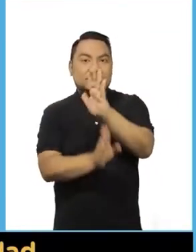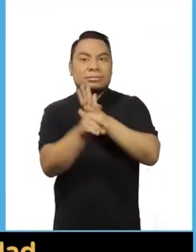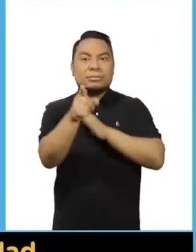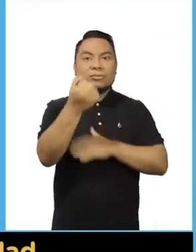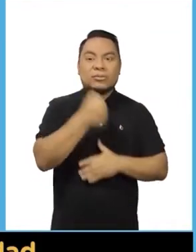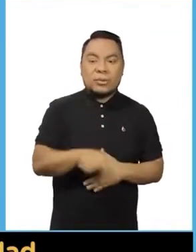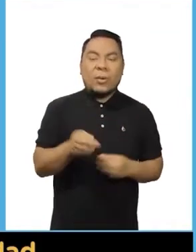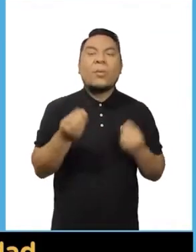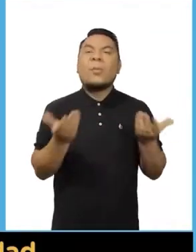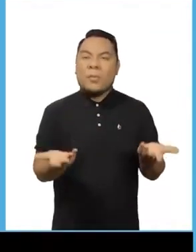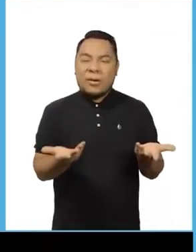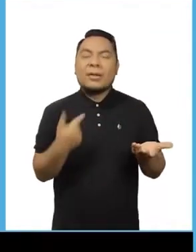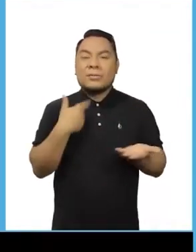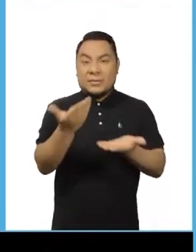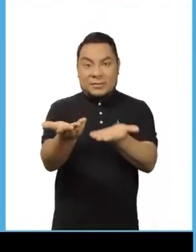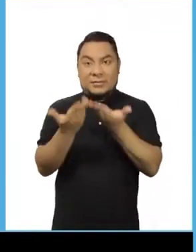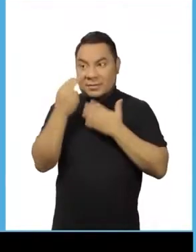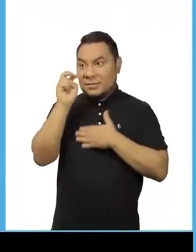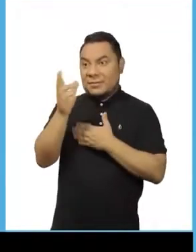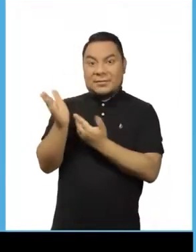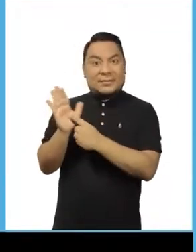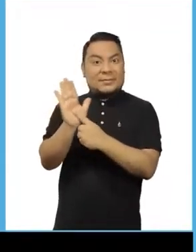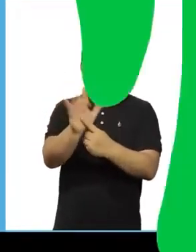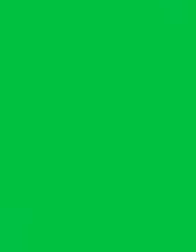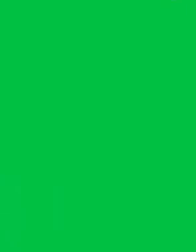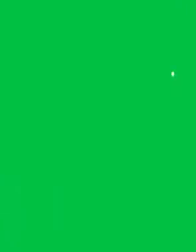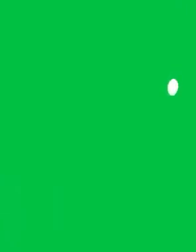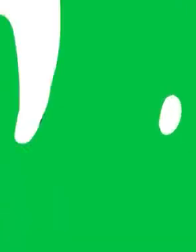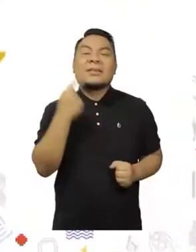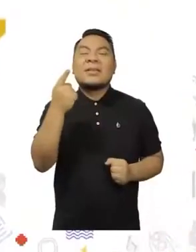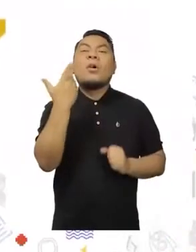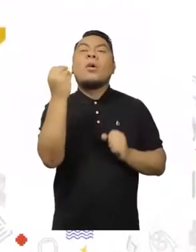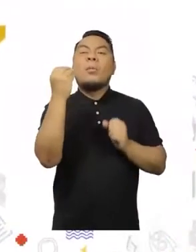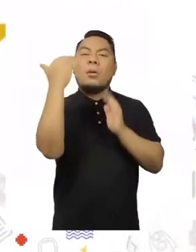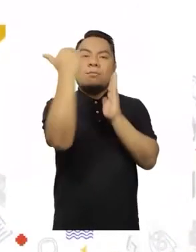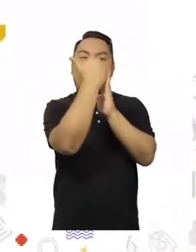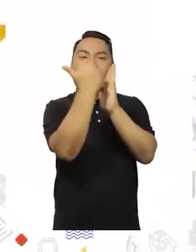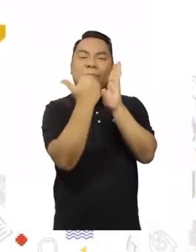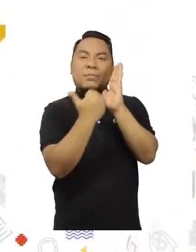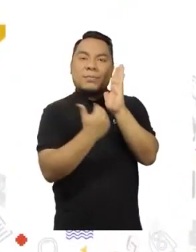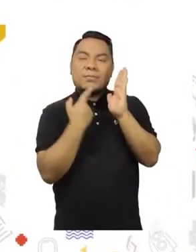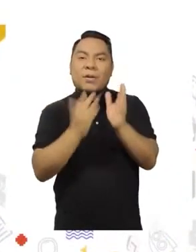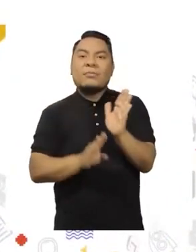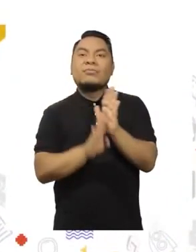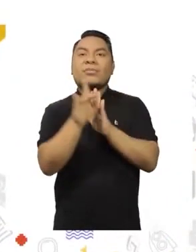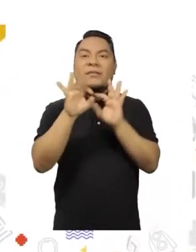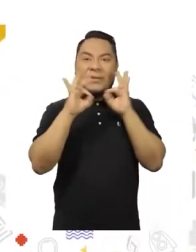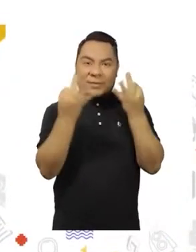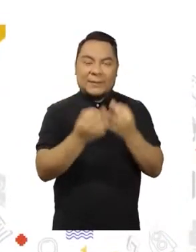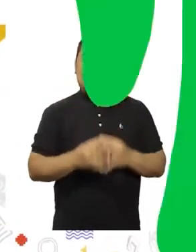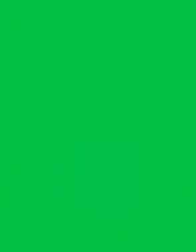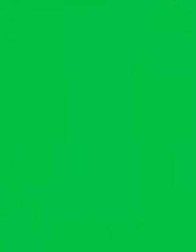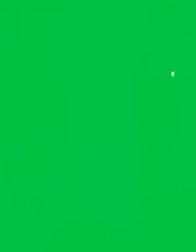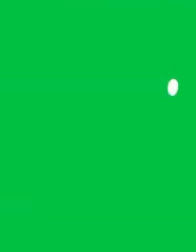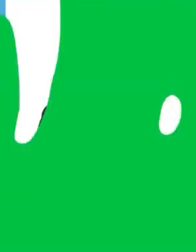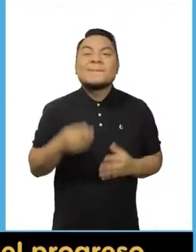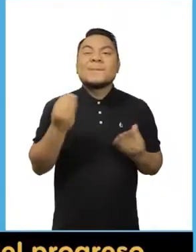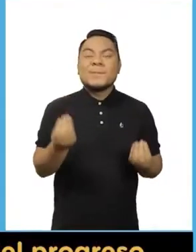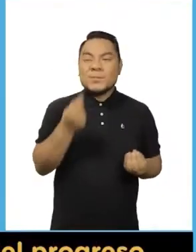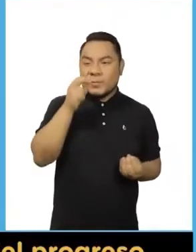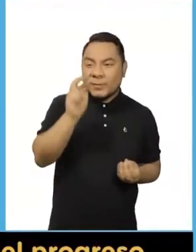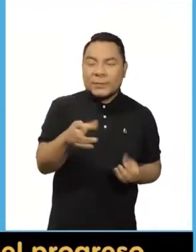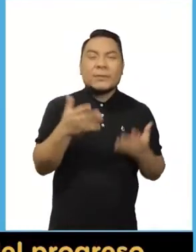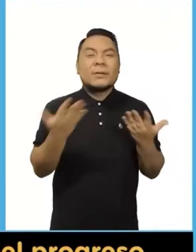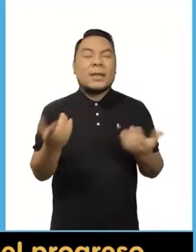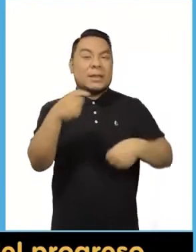hijo respecto a esta actividad, te invito a ver nuestra sección El semáforo del progreso como familia.